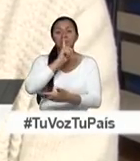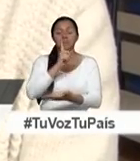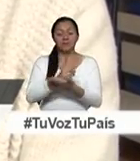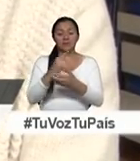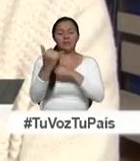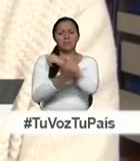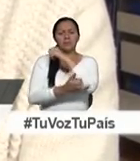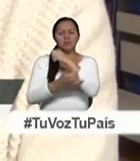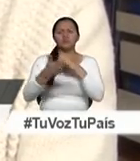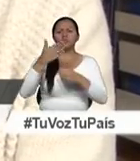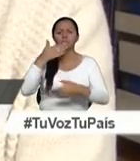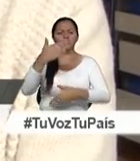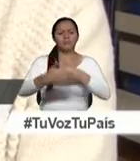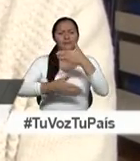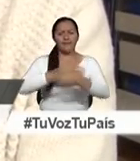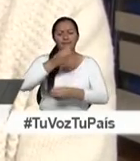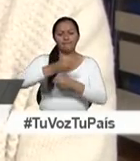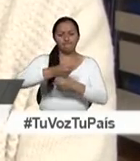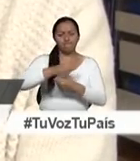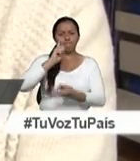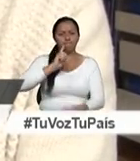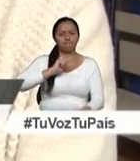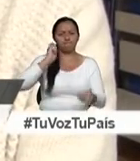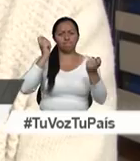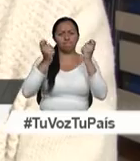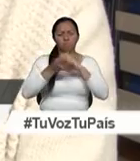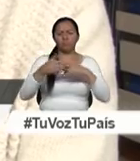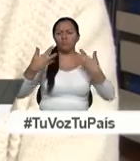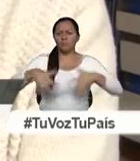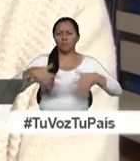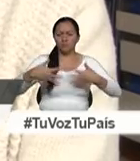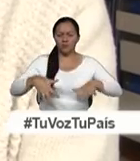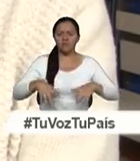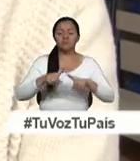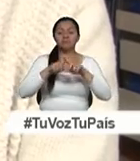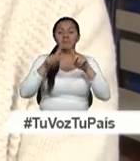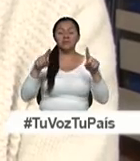hemos dado un cambio de 180 grados, ¿no?